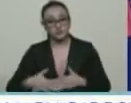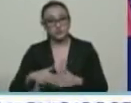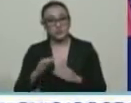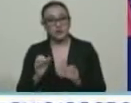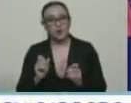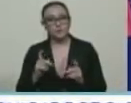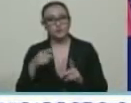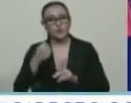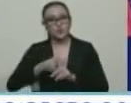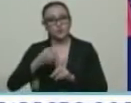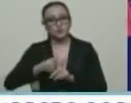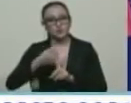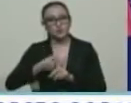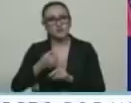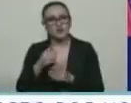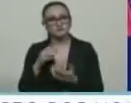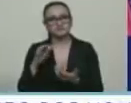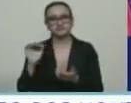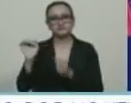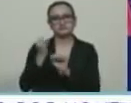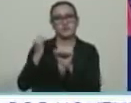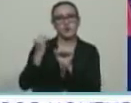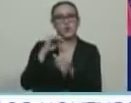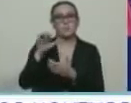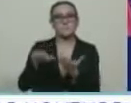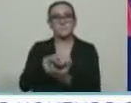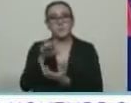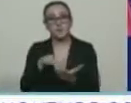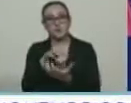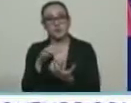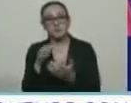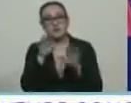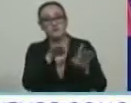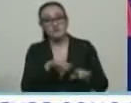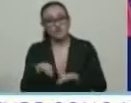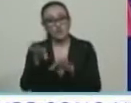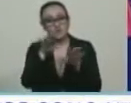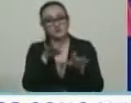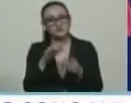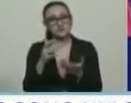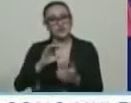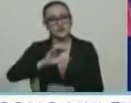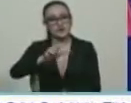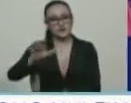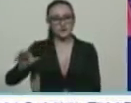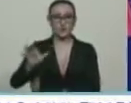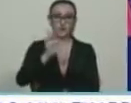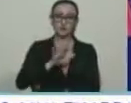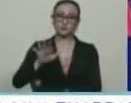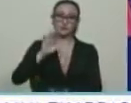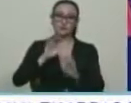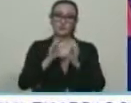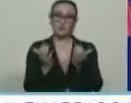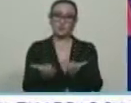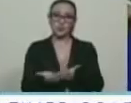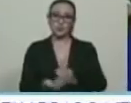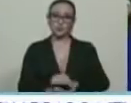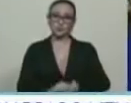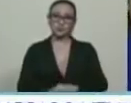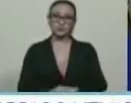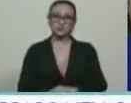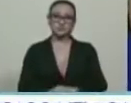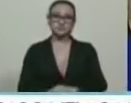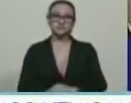oportunidad de luchar contra los problemas que tiene una influencia en nuestras regiones y en todo el mundo.